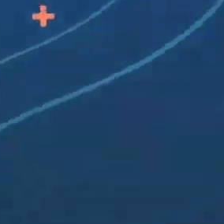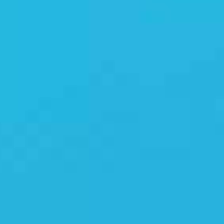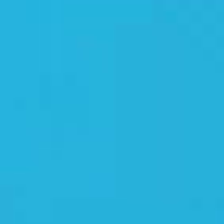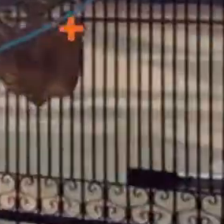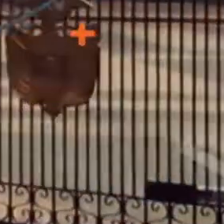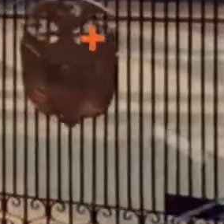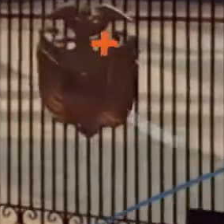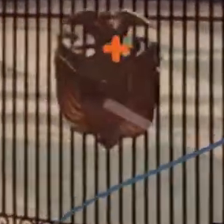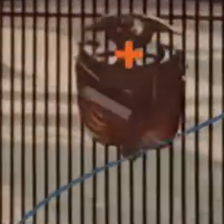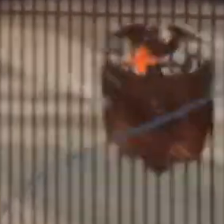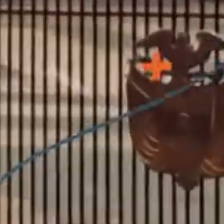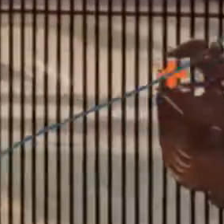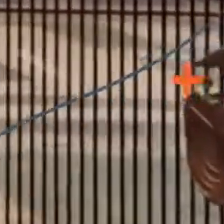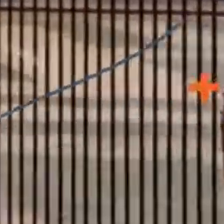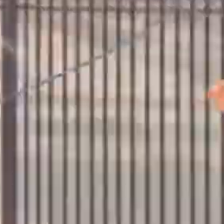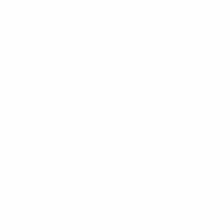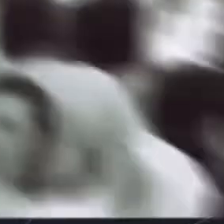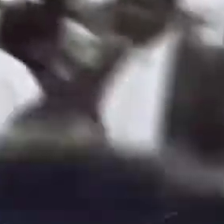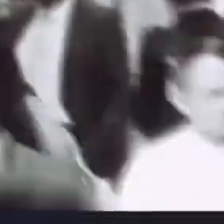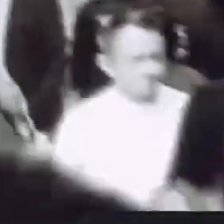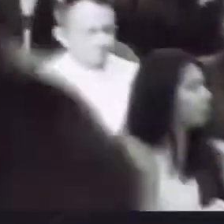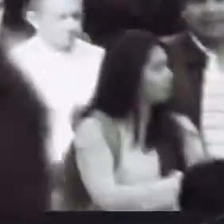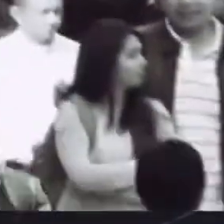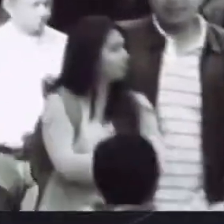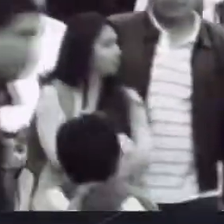de